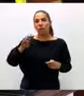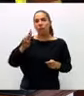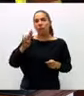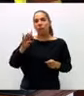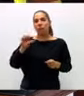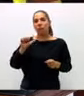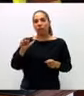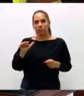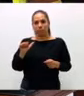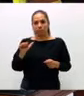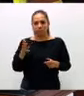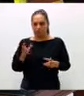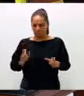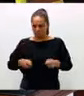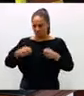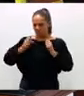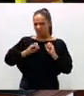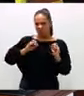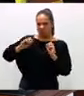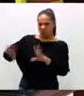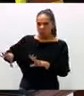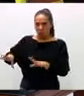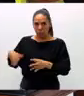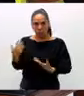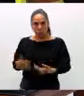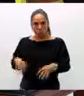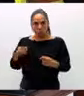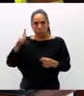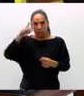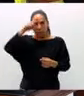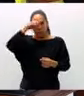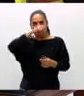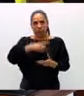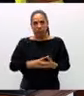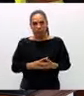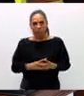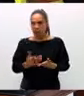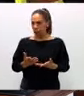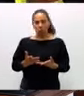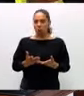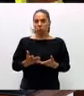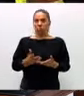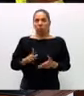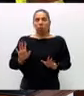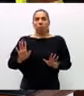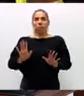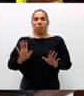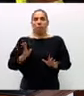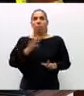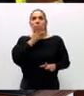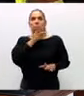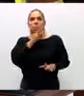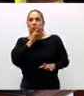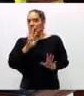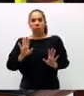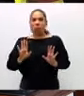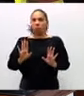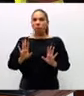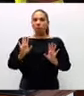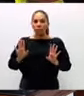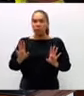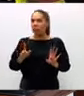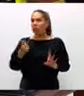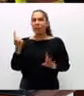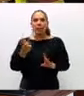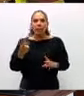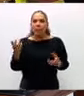cuando se llegó a esa situación de riesgo, bueno, como que ya los papás dijeron, bueno, a ver, entonces, ¿qué hacemos?